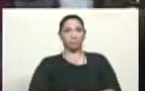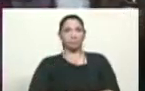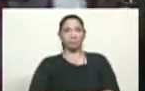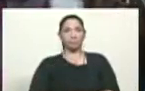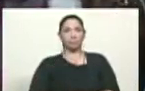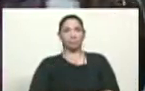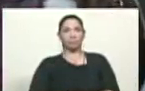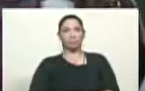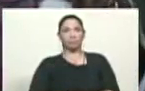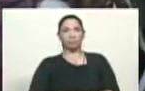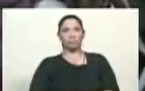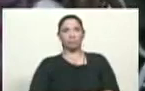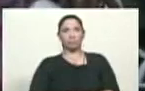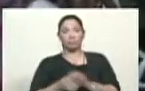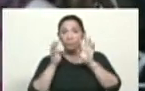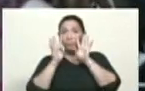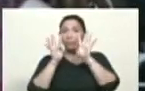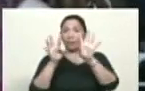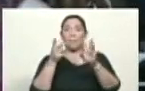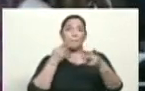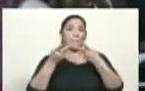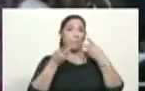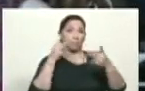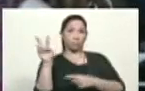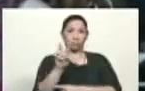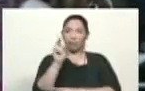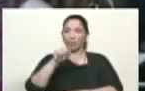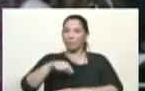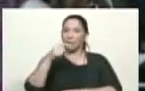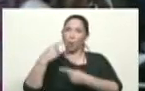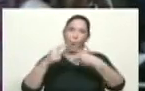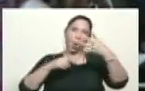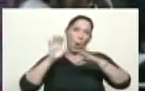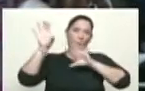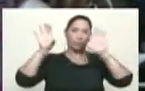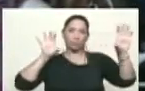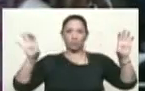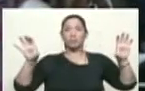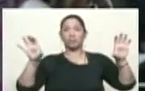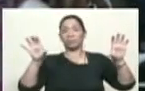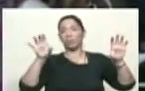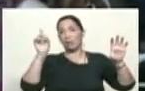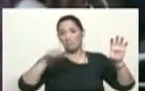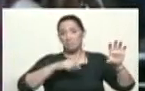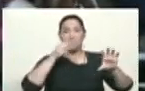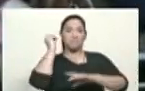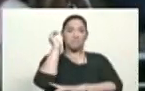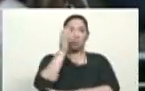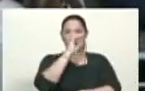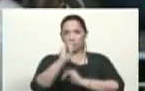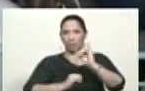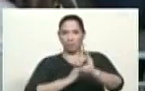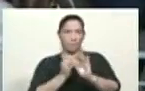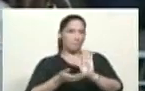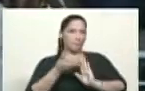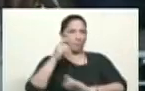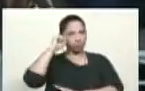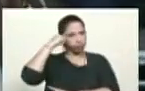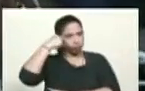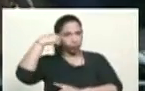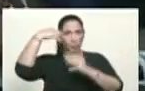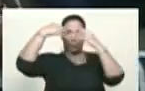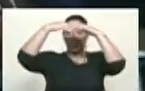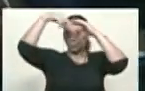Los presentes, no solamente políticos venezolanos, sino también del extranjero. Es un foro internacional bien importante, esas reflexiones, sobre